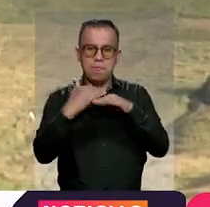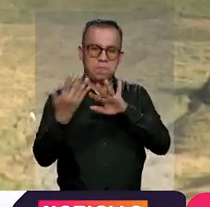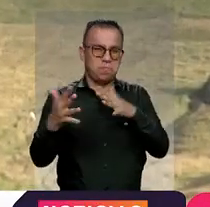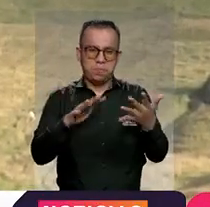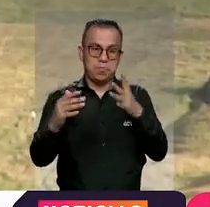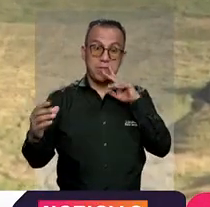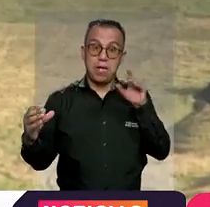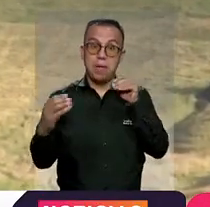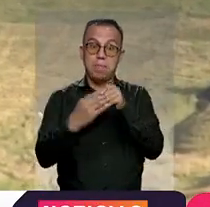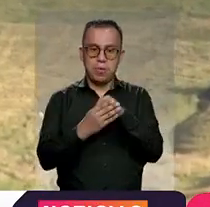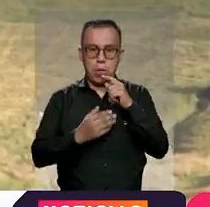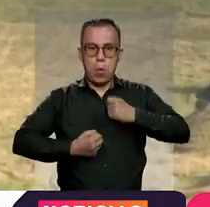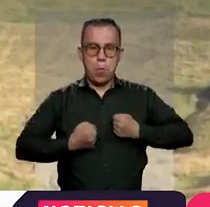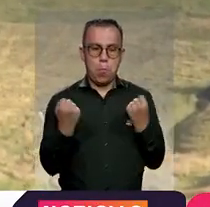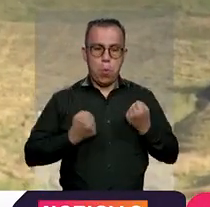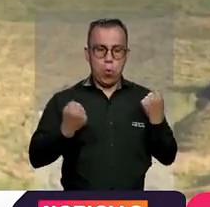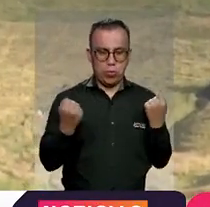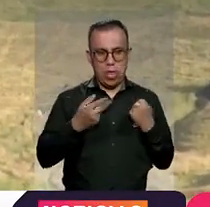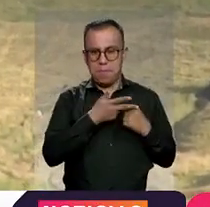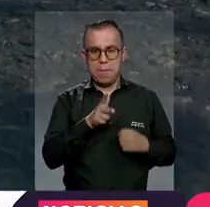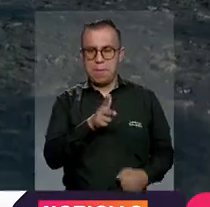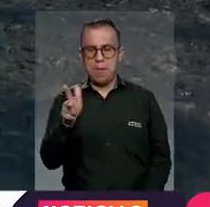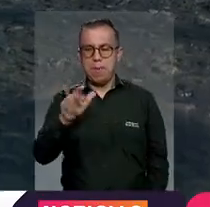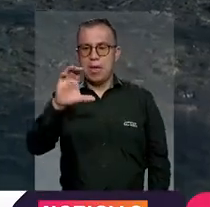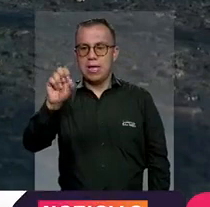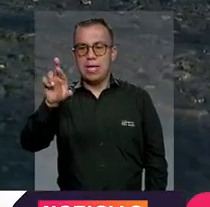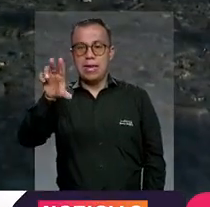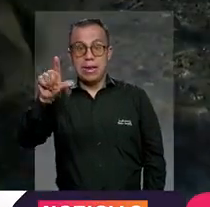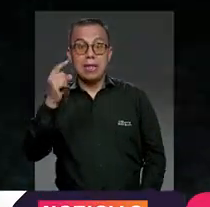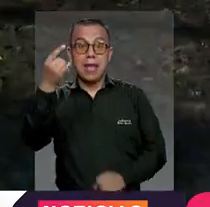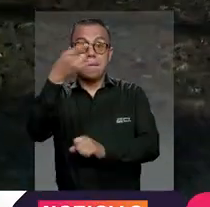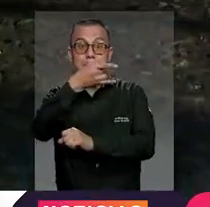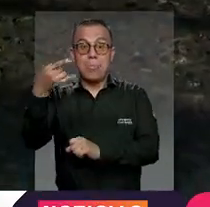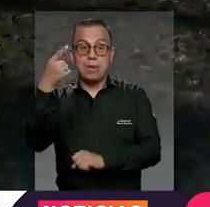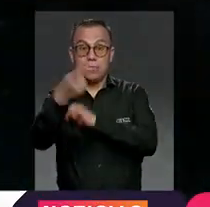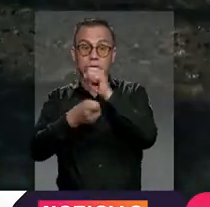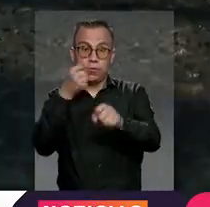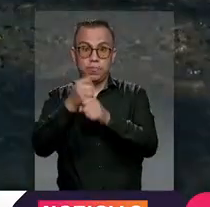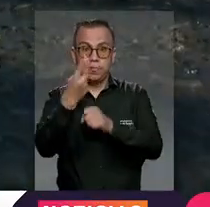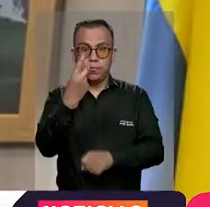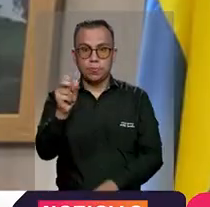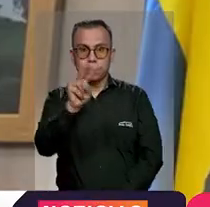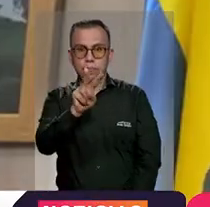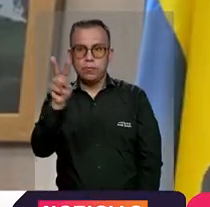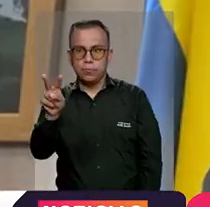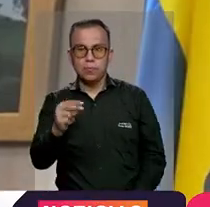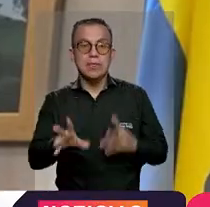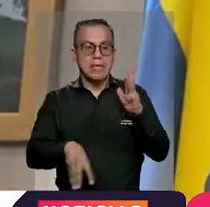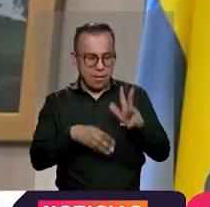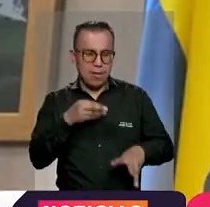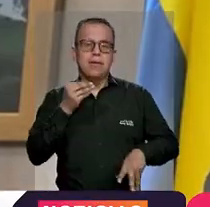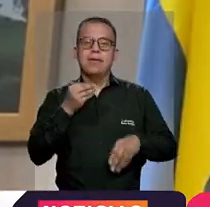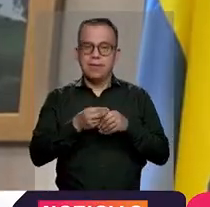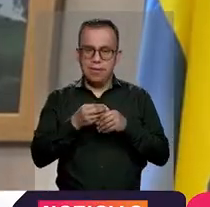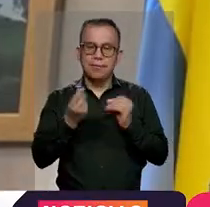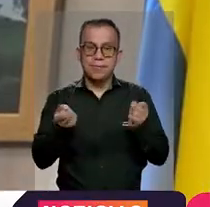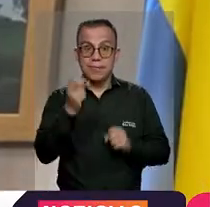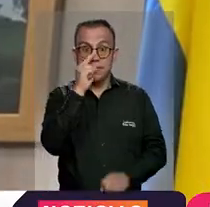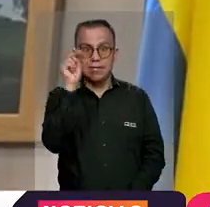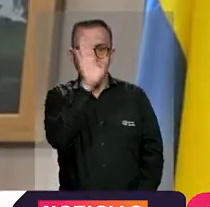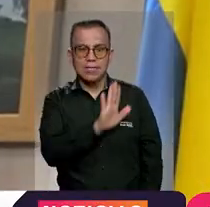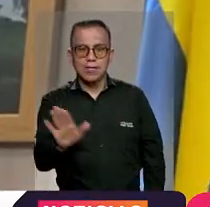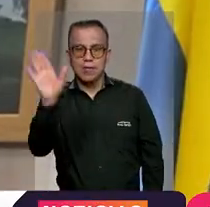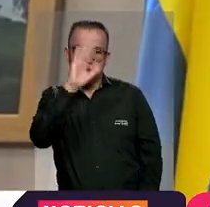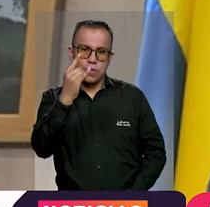que la adecuación de la vía Bogotá-La Calera se entregue en el mes de marzo de 2022. Adicionalmente, la Nación,